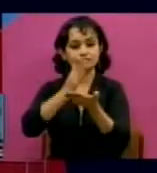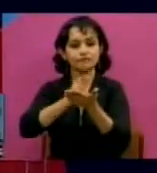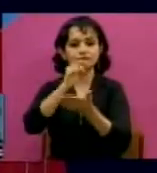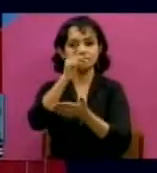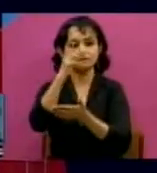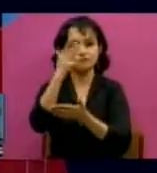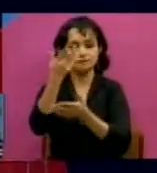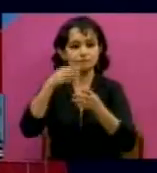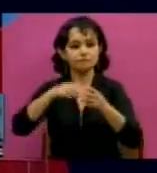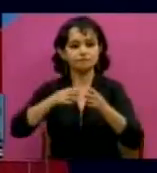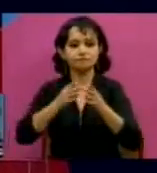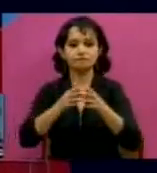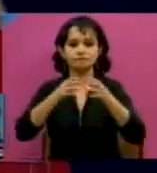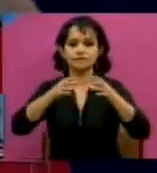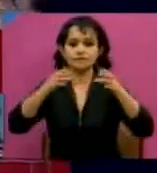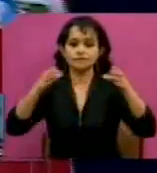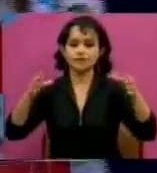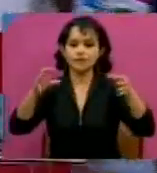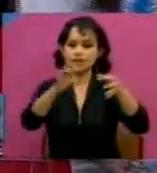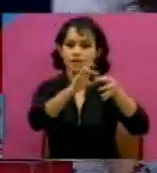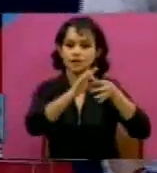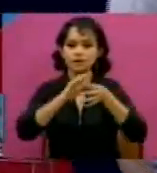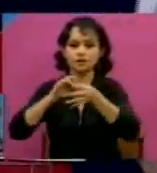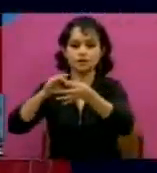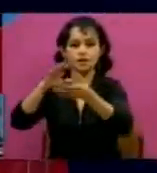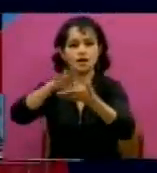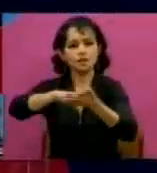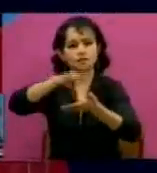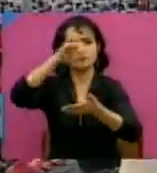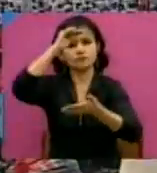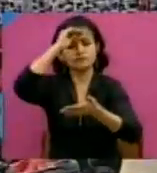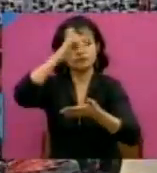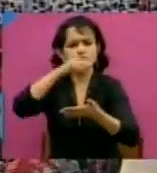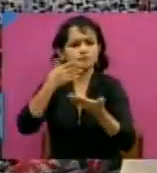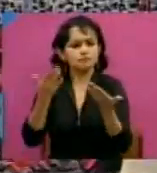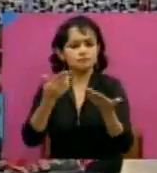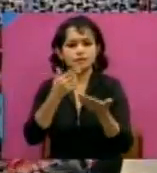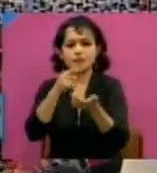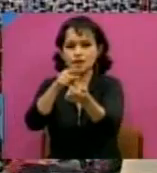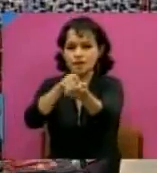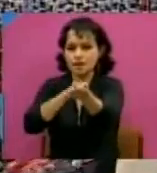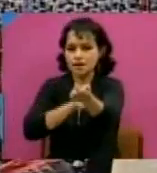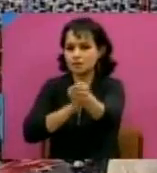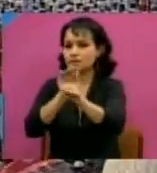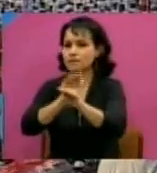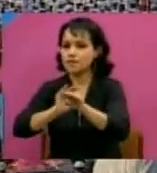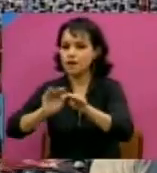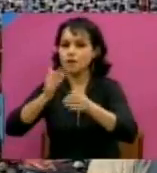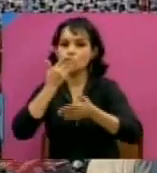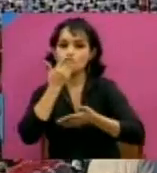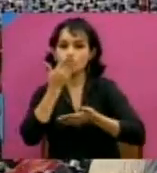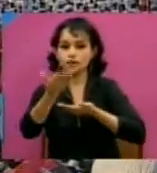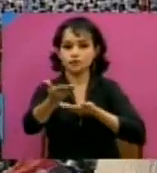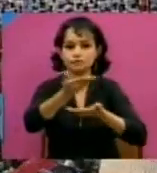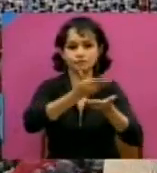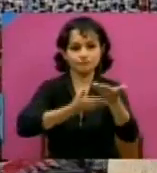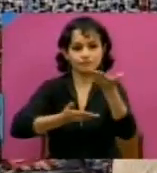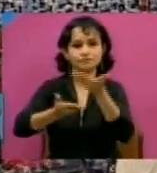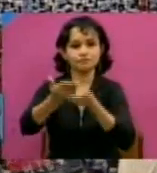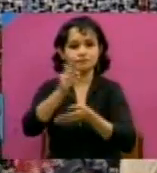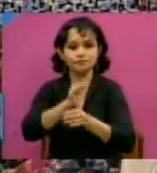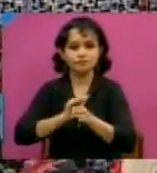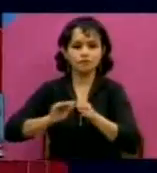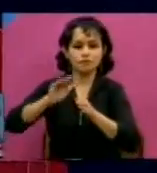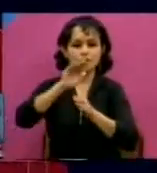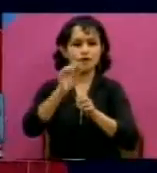creciendo, uniéndonos, aprendiendo a ser más hermanos, más generosos, más solidarios,